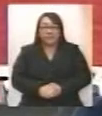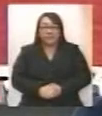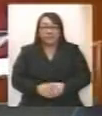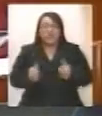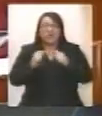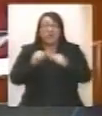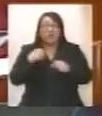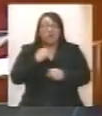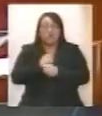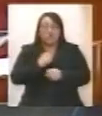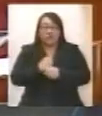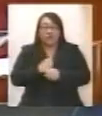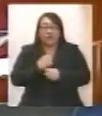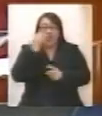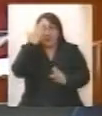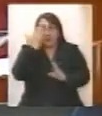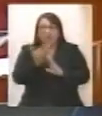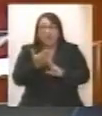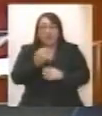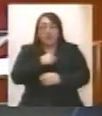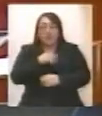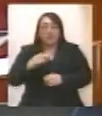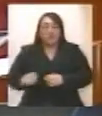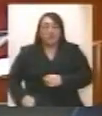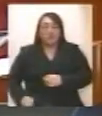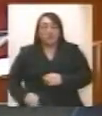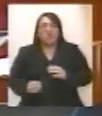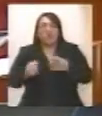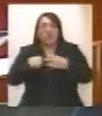Durante mi gestión, al frente del Gabinete Ministerial,